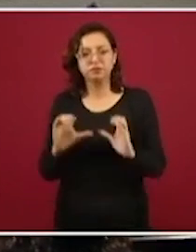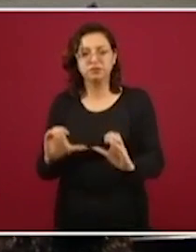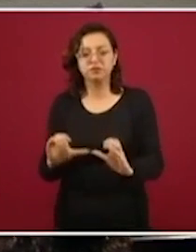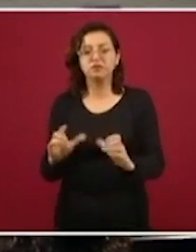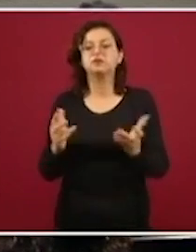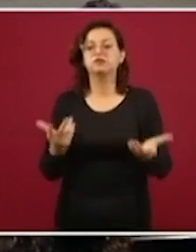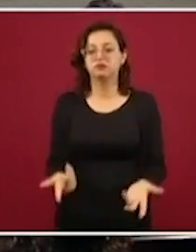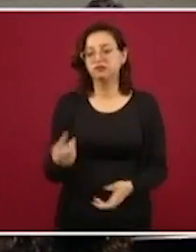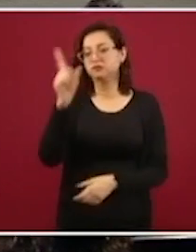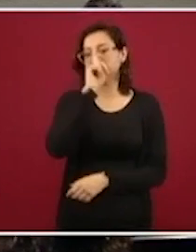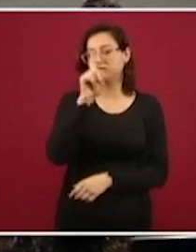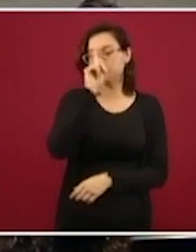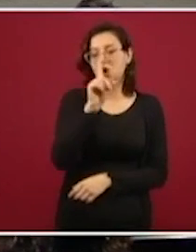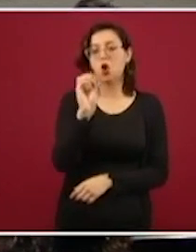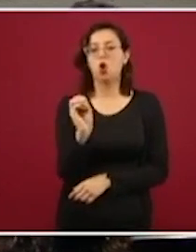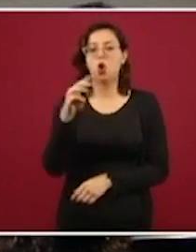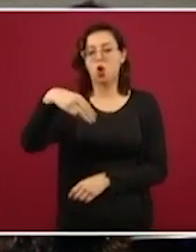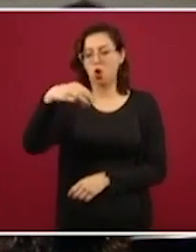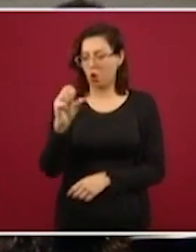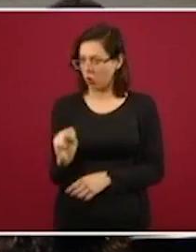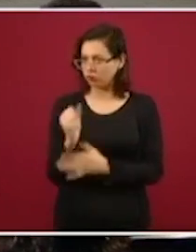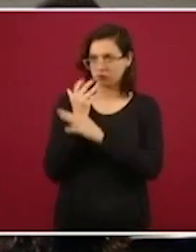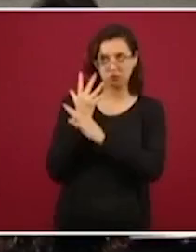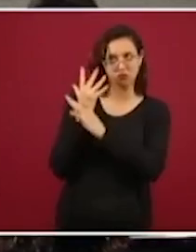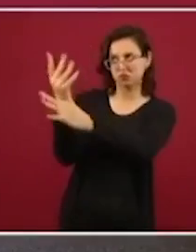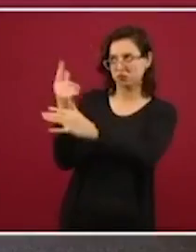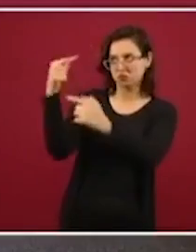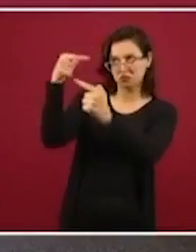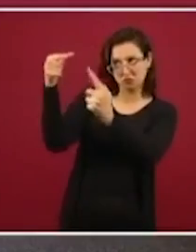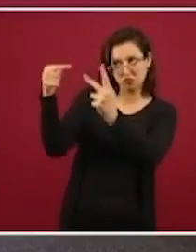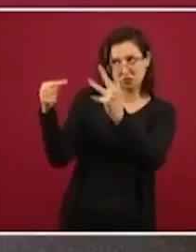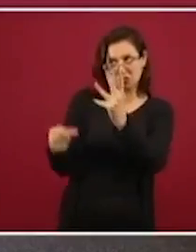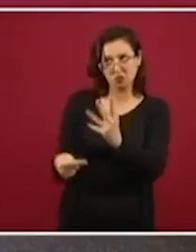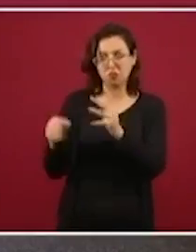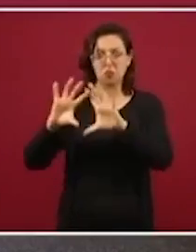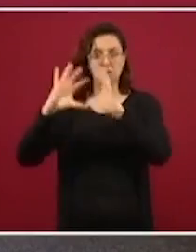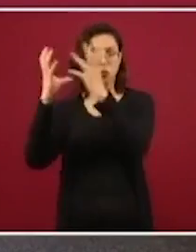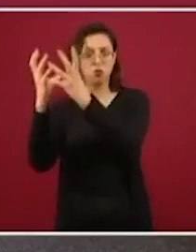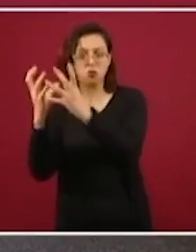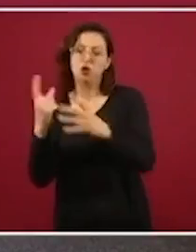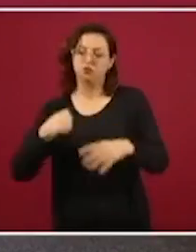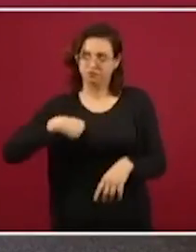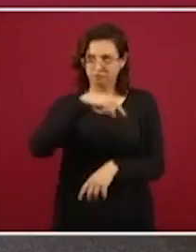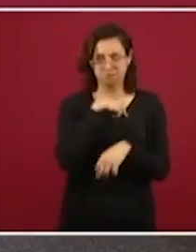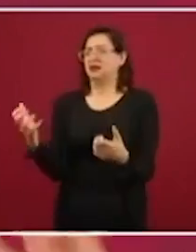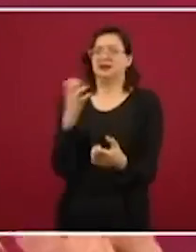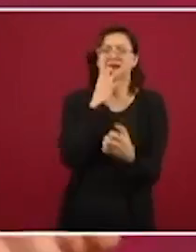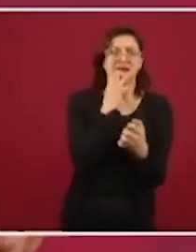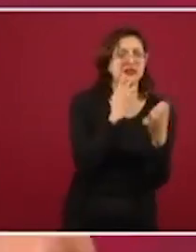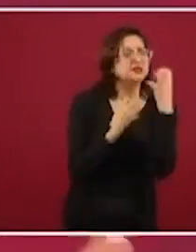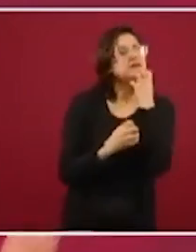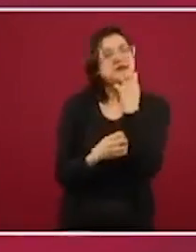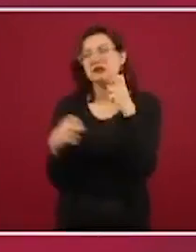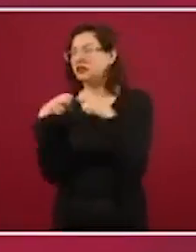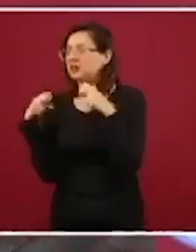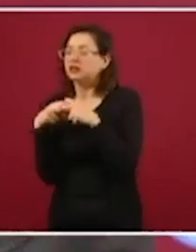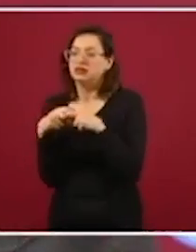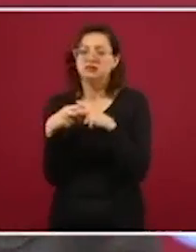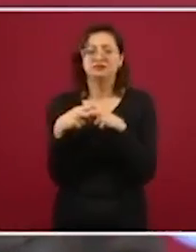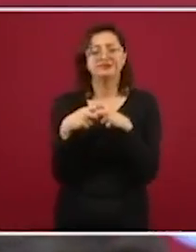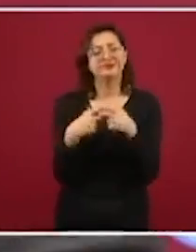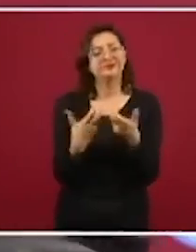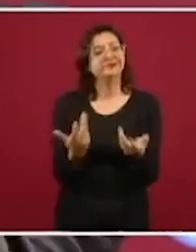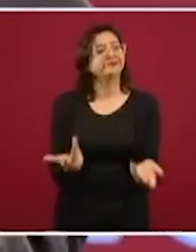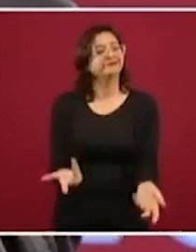no cumple con los principios para considerarla una epidemia se aseguró que no hay pruebas científicas que comprueben que el uso de los